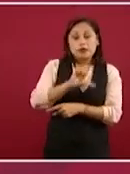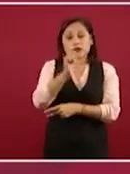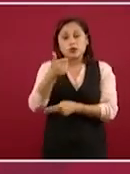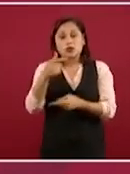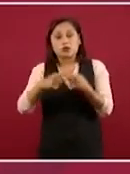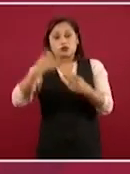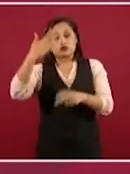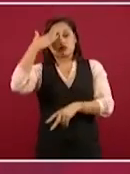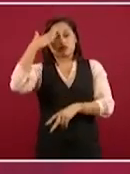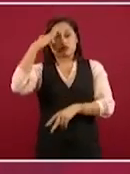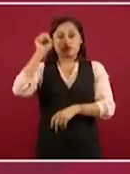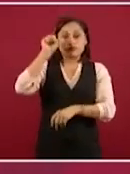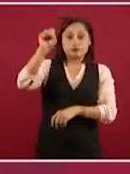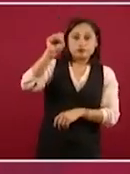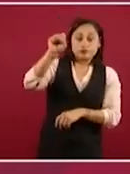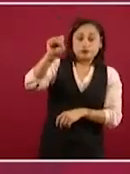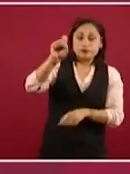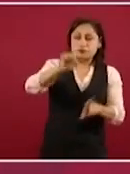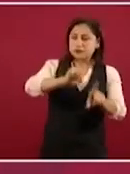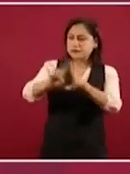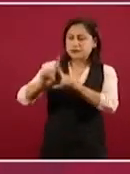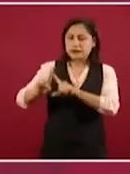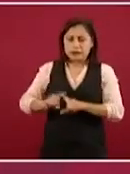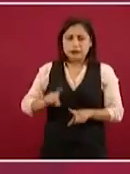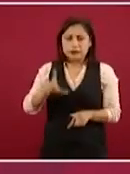tendencias están